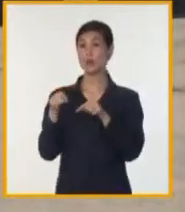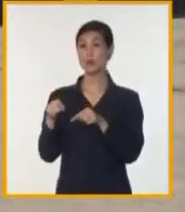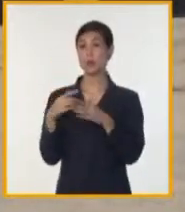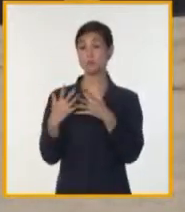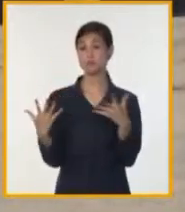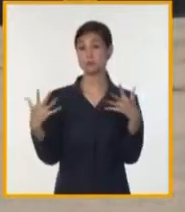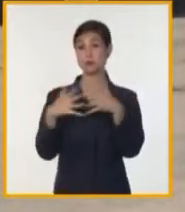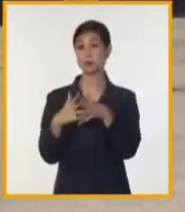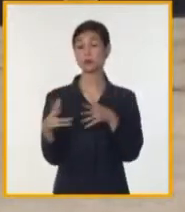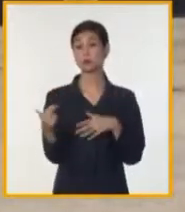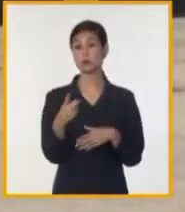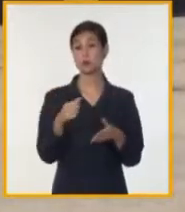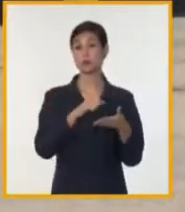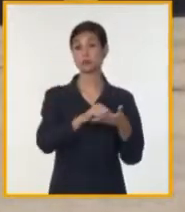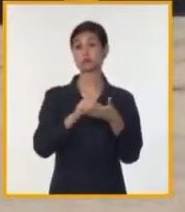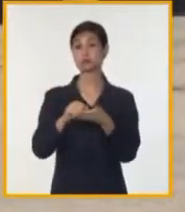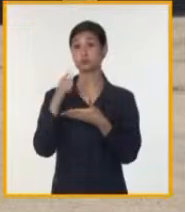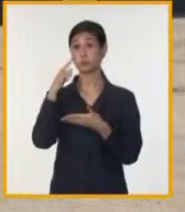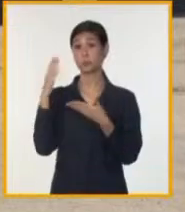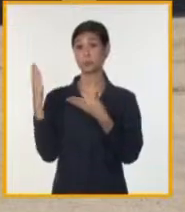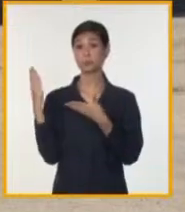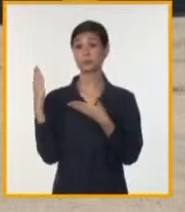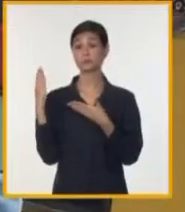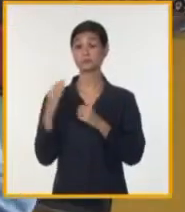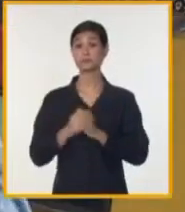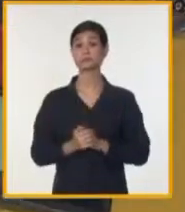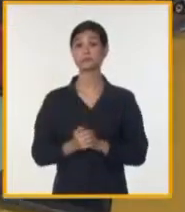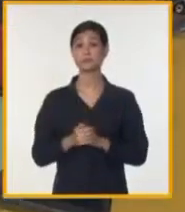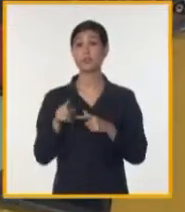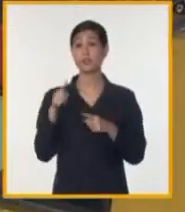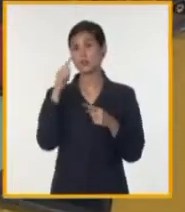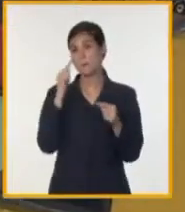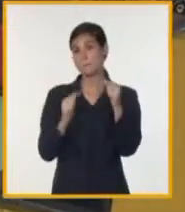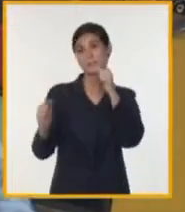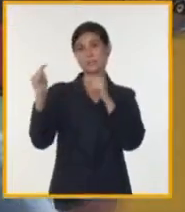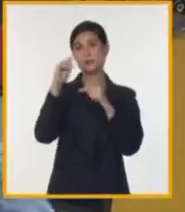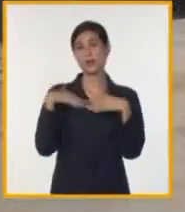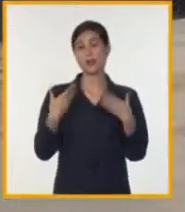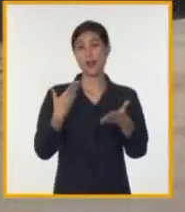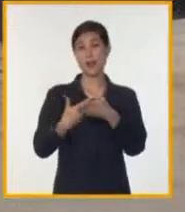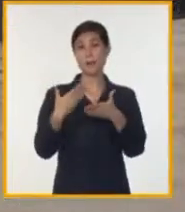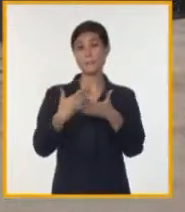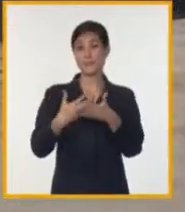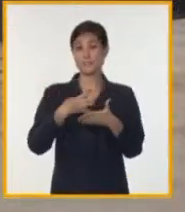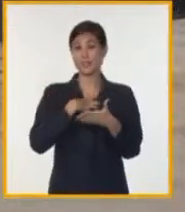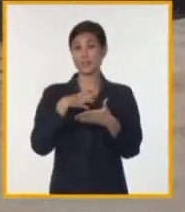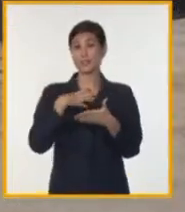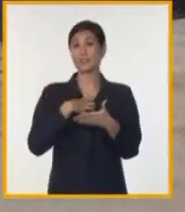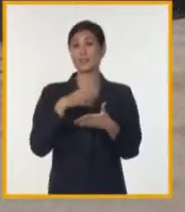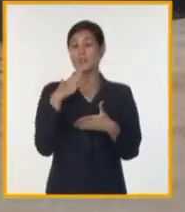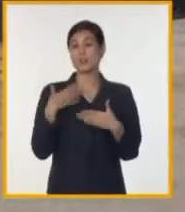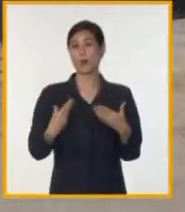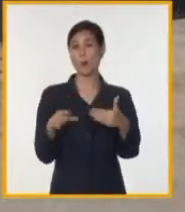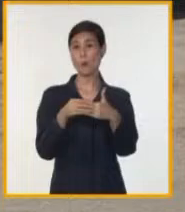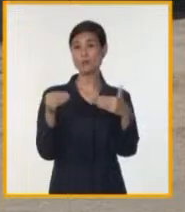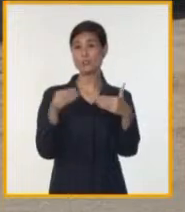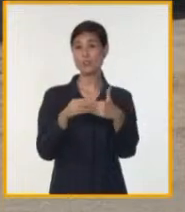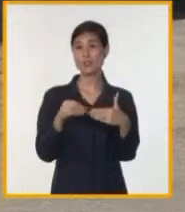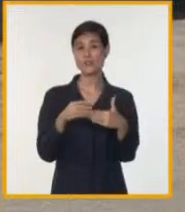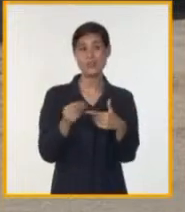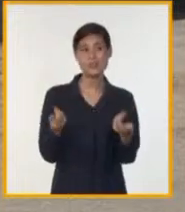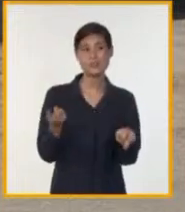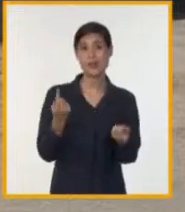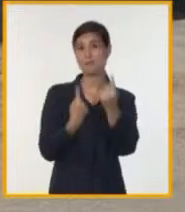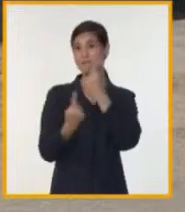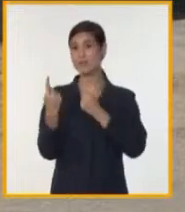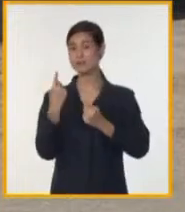en el servicio y que esa es la fuente de financiamiento principal con que cuenta la empresa para revertir esa divisa convertible y ponerle el